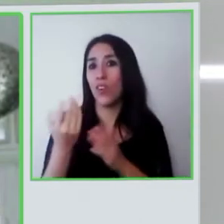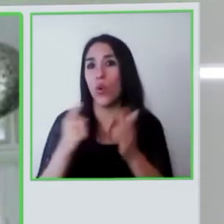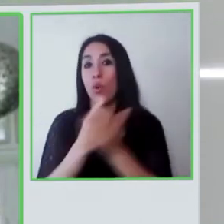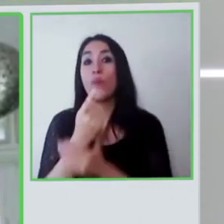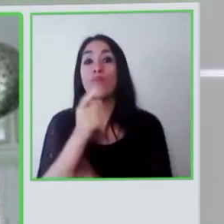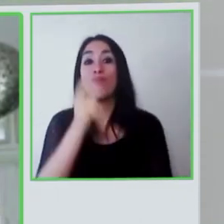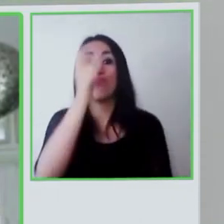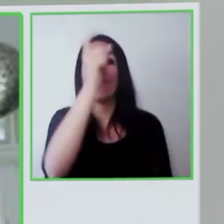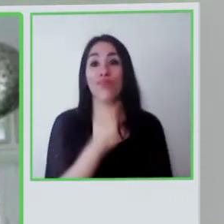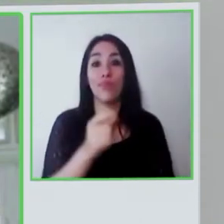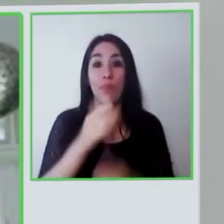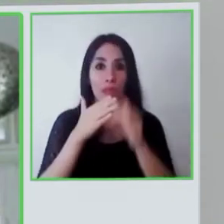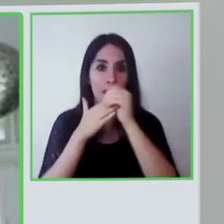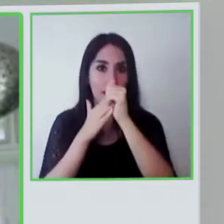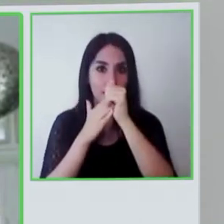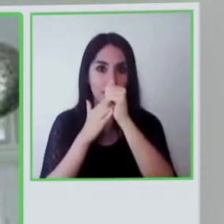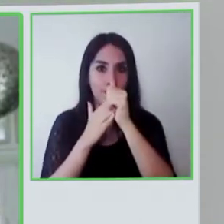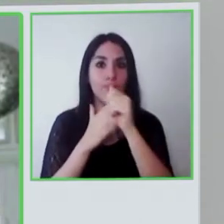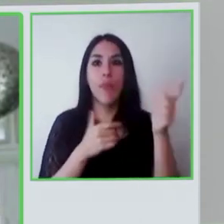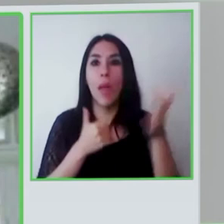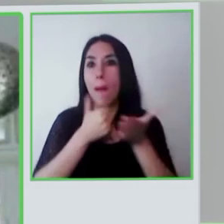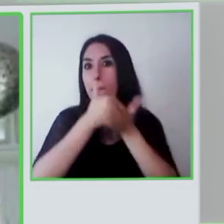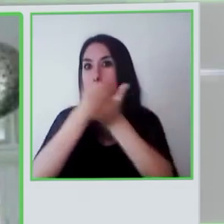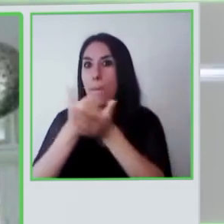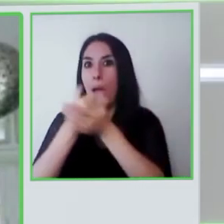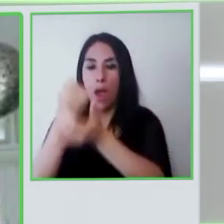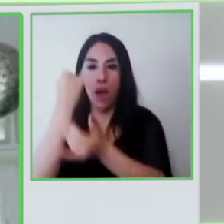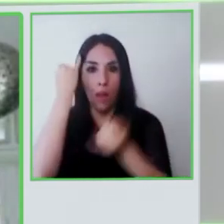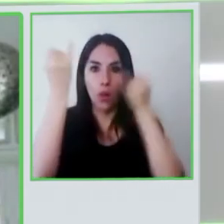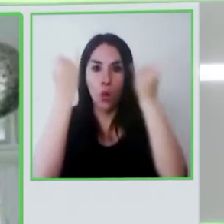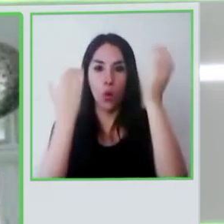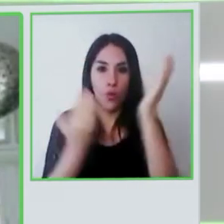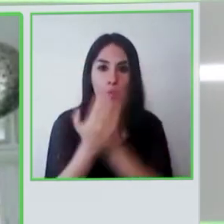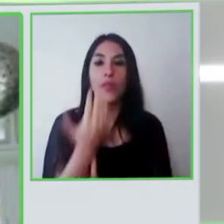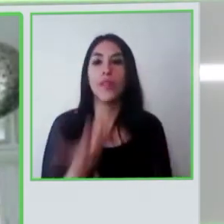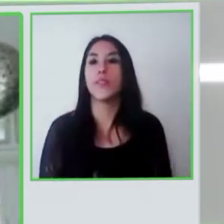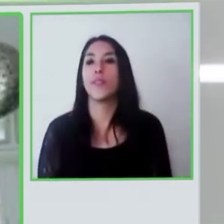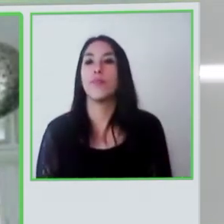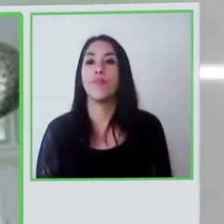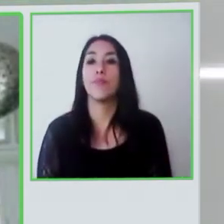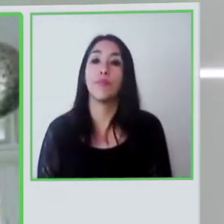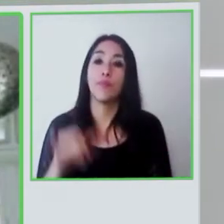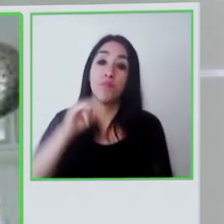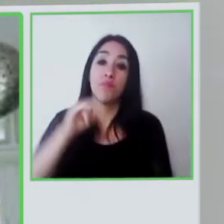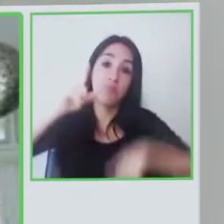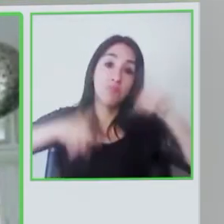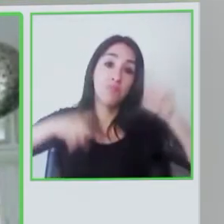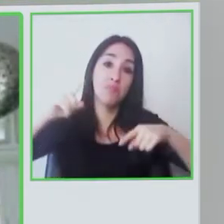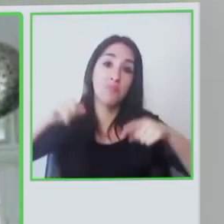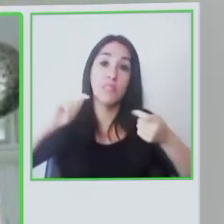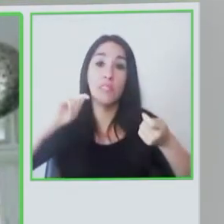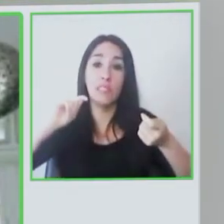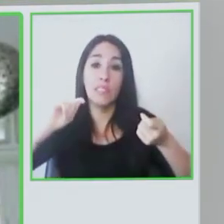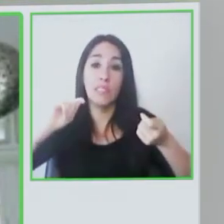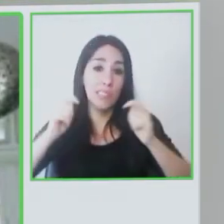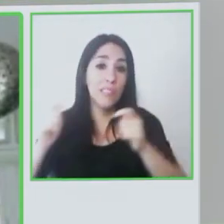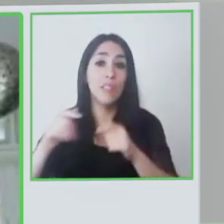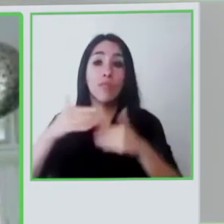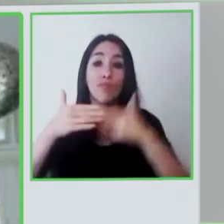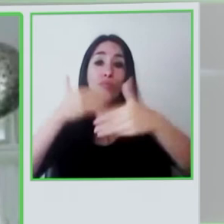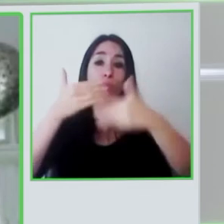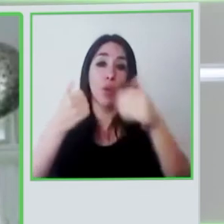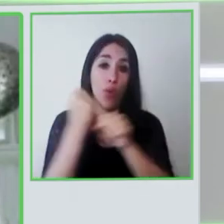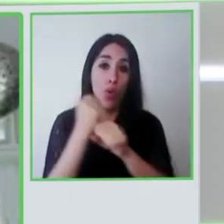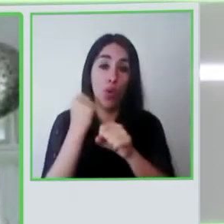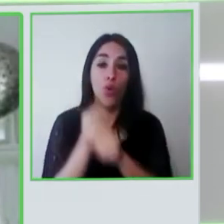ayuden y también van a buscar ajustes en los procesos de trabajo y las